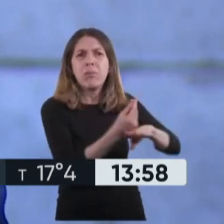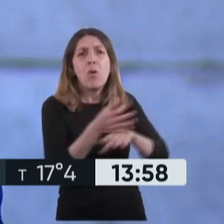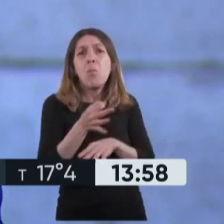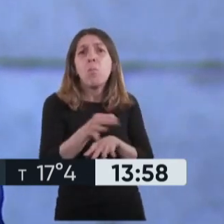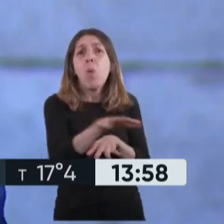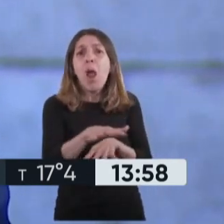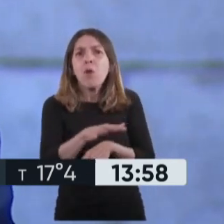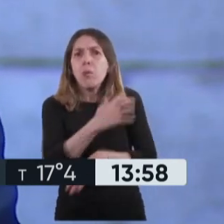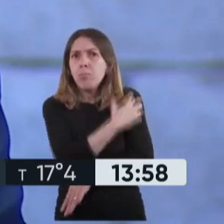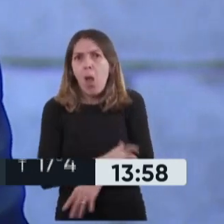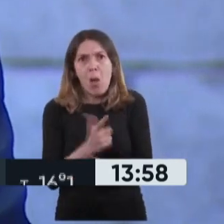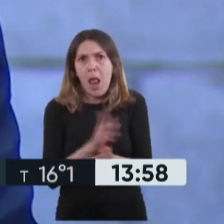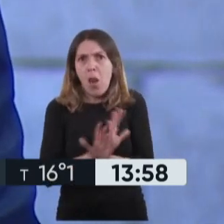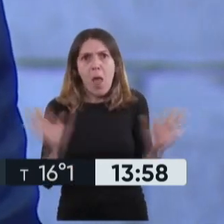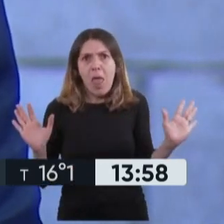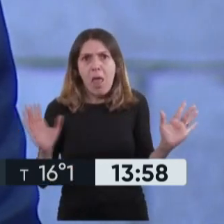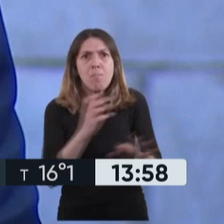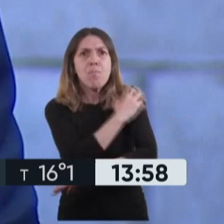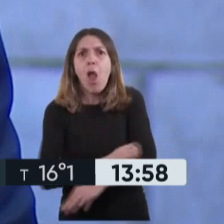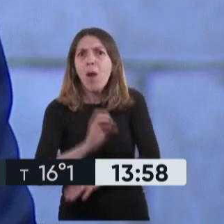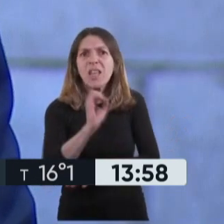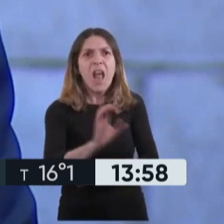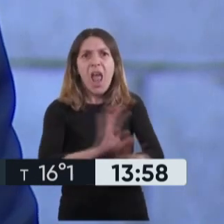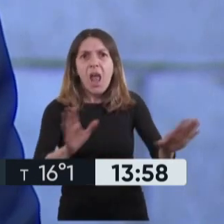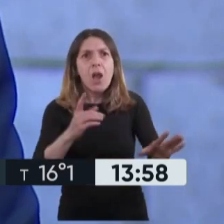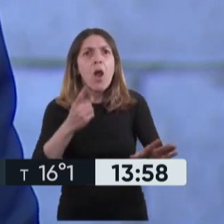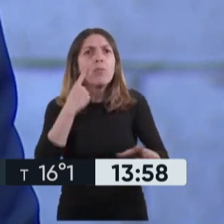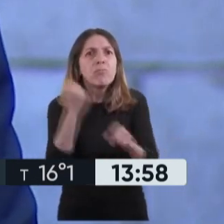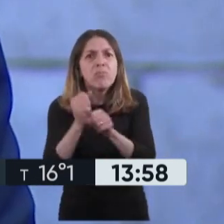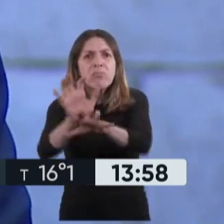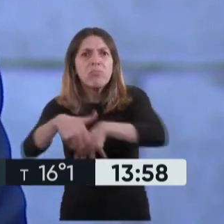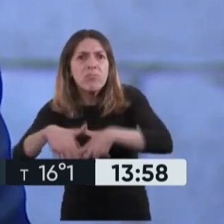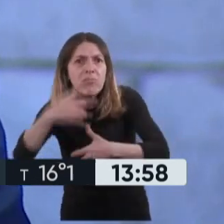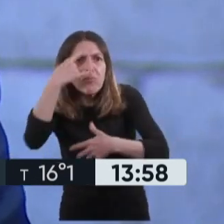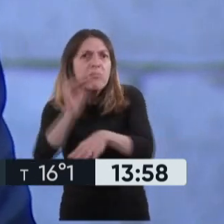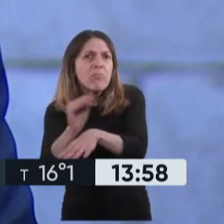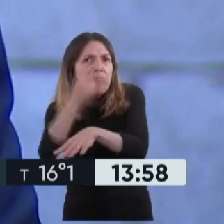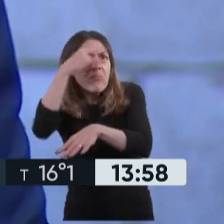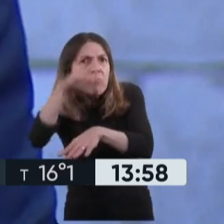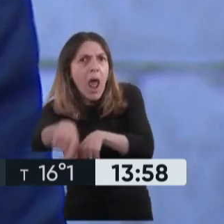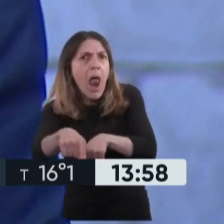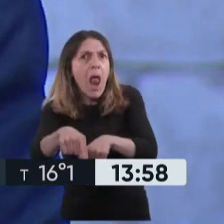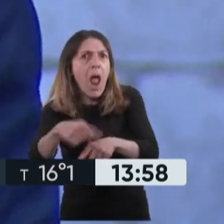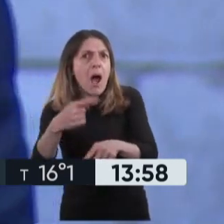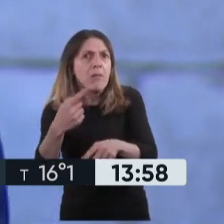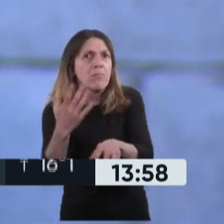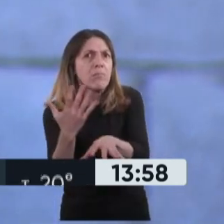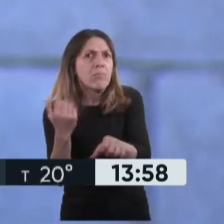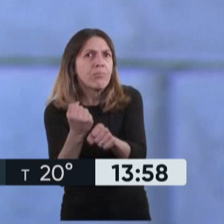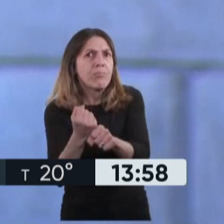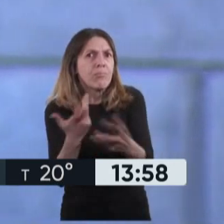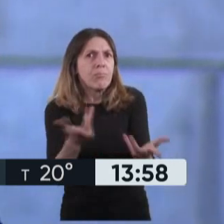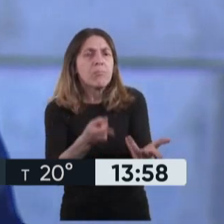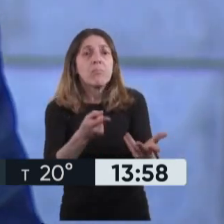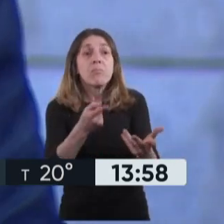pobreza vive básicamente de la agricultura y la ganadería allí estamos construyendo